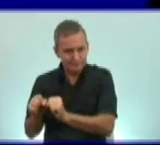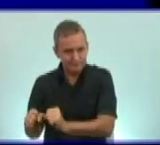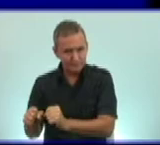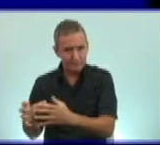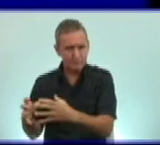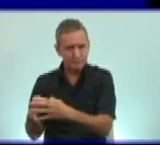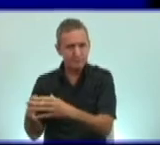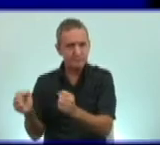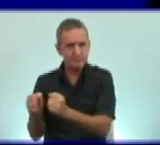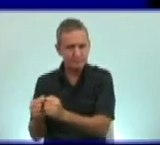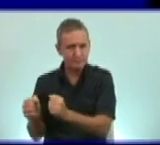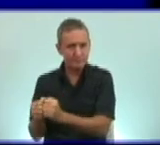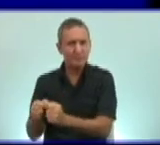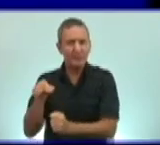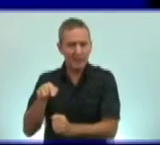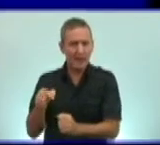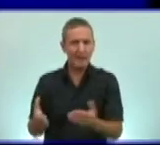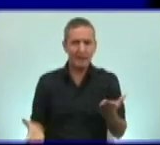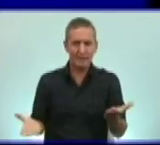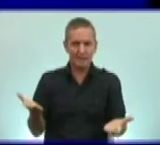ese equilibrio.